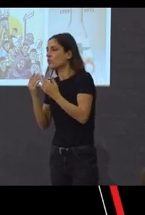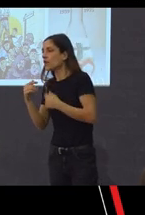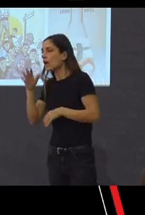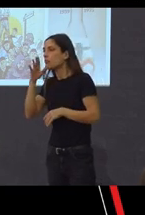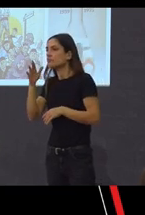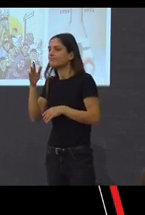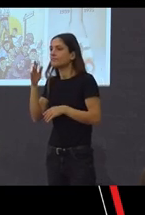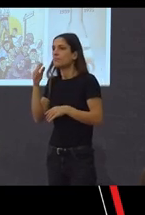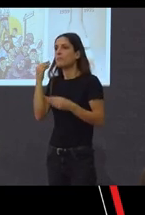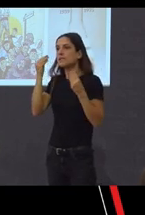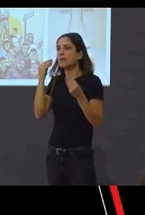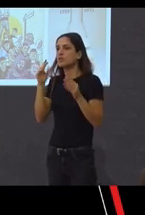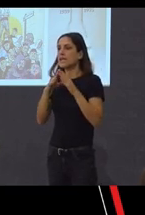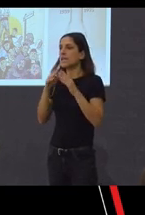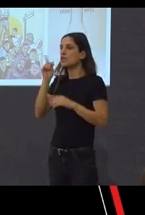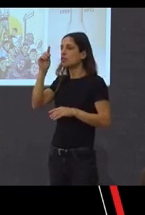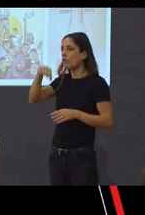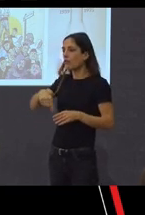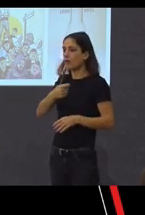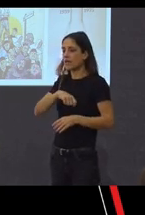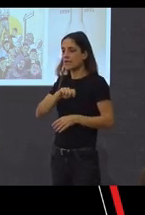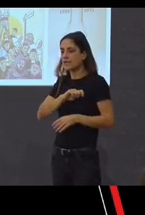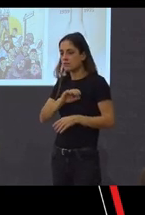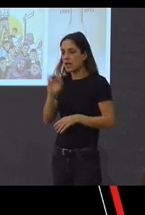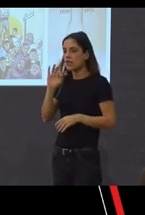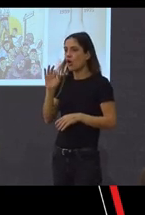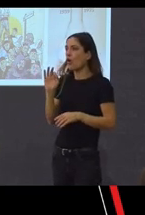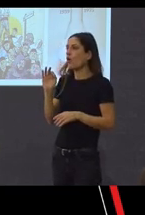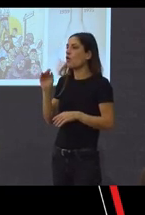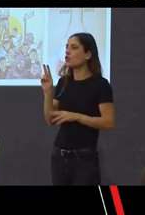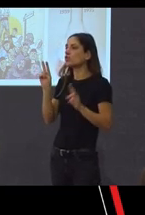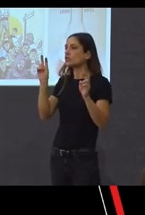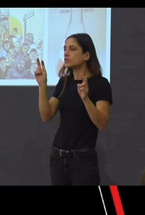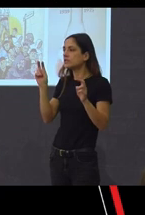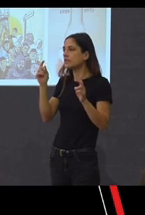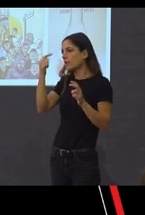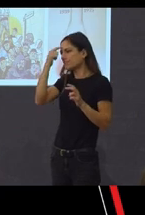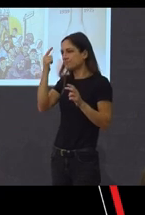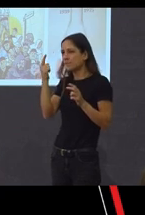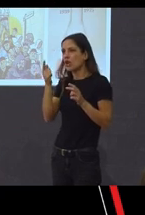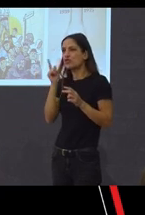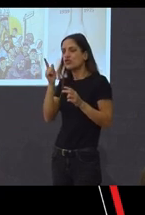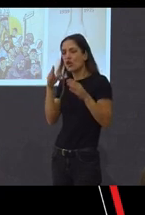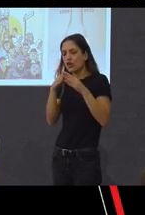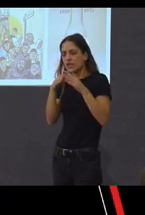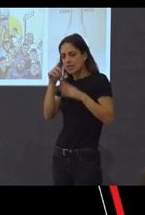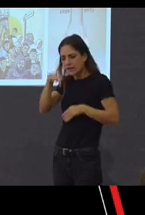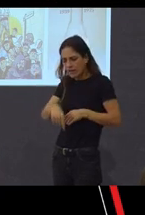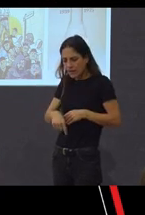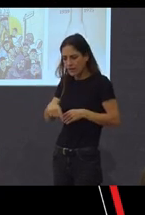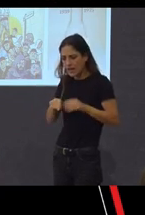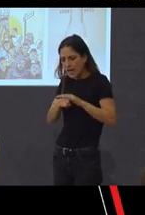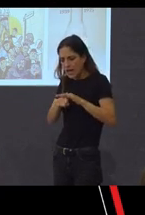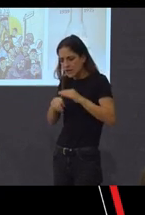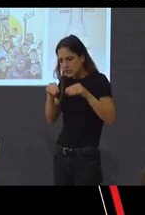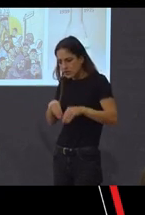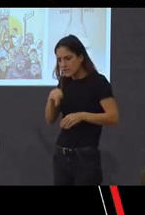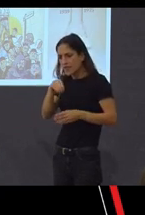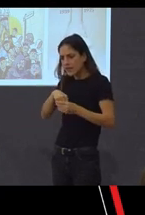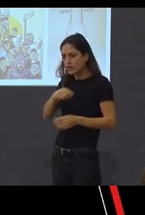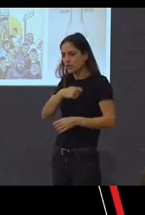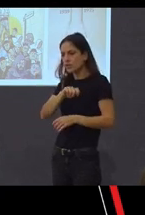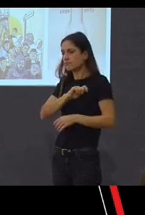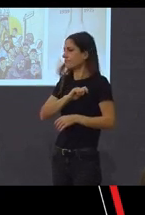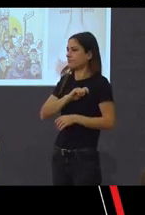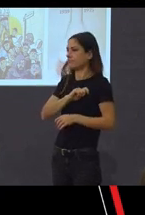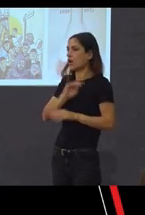en España ou o que fai a Igrexa só ten que ver que o que ocurre en España. Esta visión localista ou nacionalista que ás veces podemos ter. Bueno, a Igrexa española